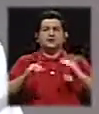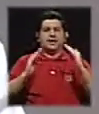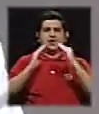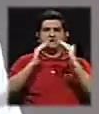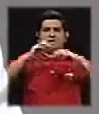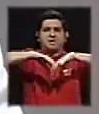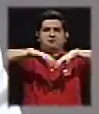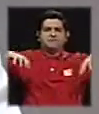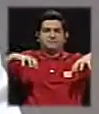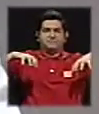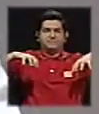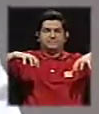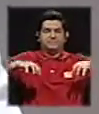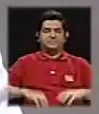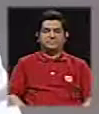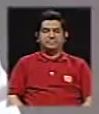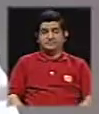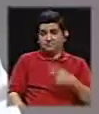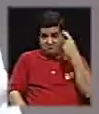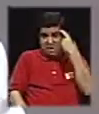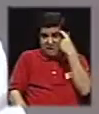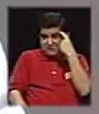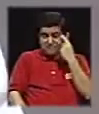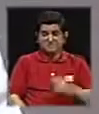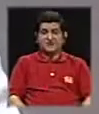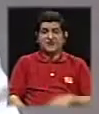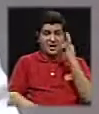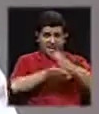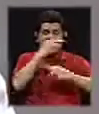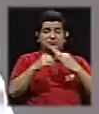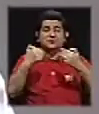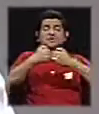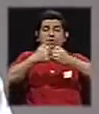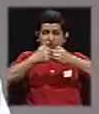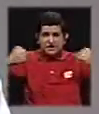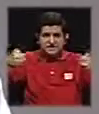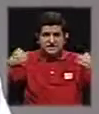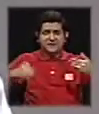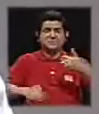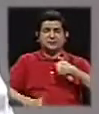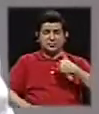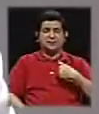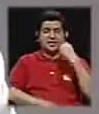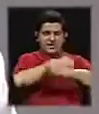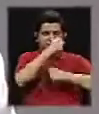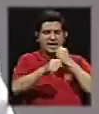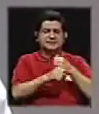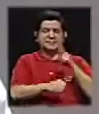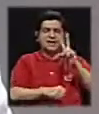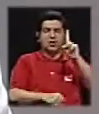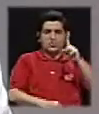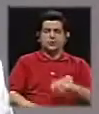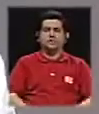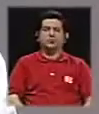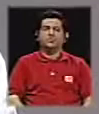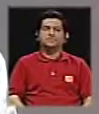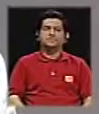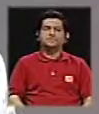Uh-huh. Partiendo de esto, imagínate, es como un tipo de apartheid en, uh-huh, en el siglo XXI.